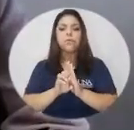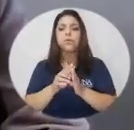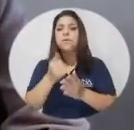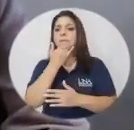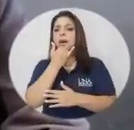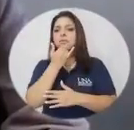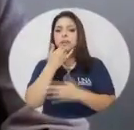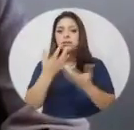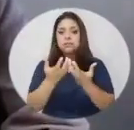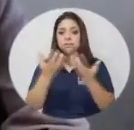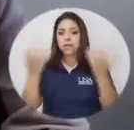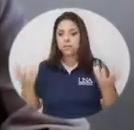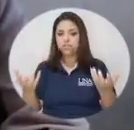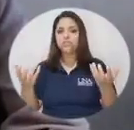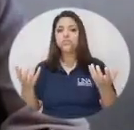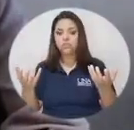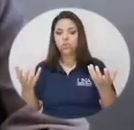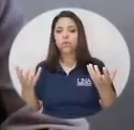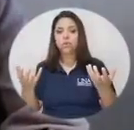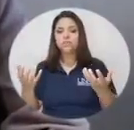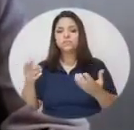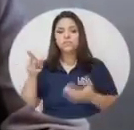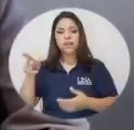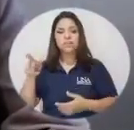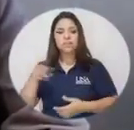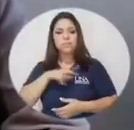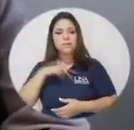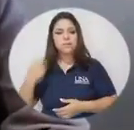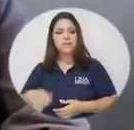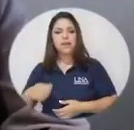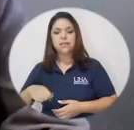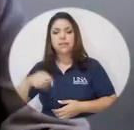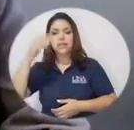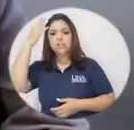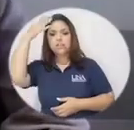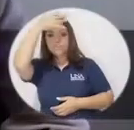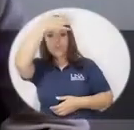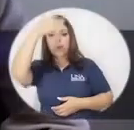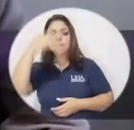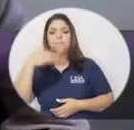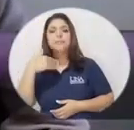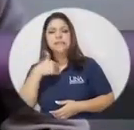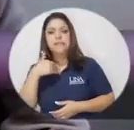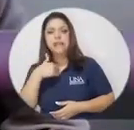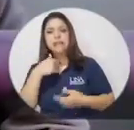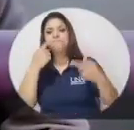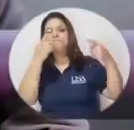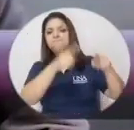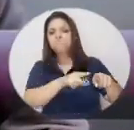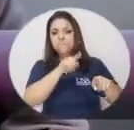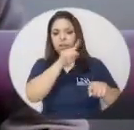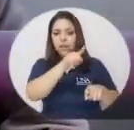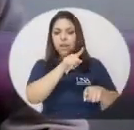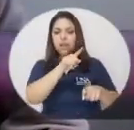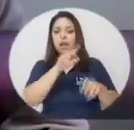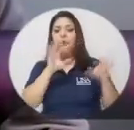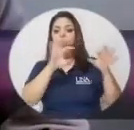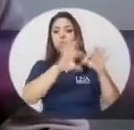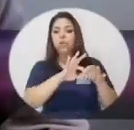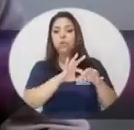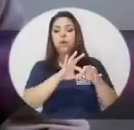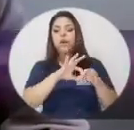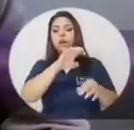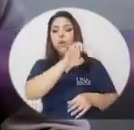por ejemplo, tiene que ver muchísimo la separación y el escepticismo que tiene el presidente Trump y la preocupación que eso implica para la